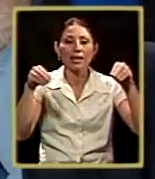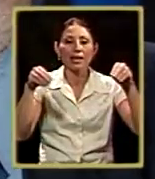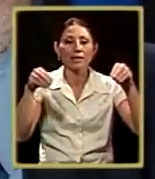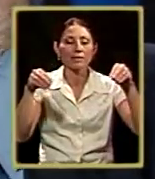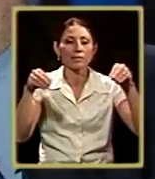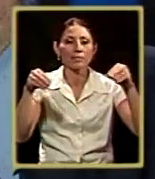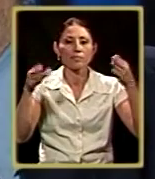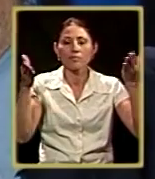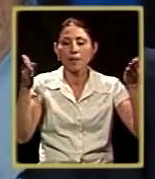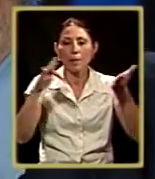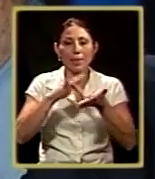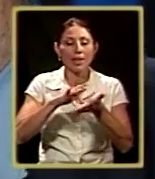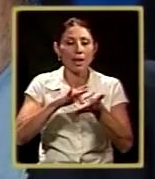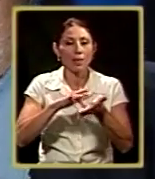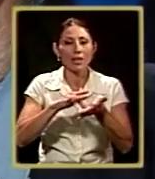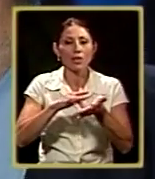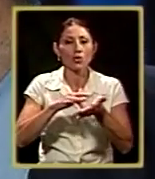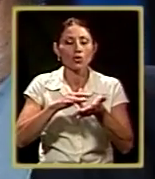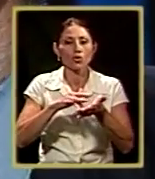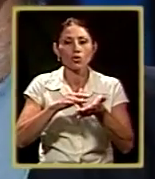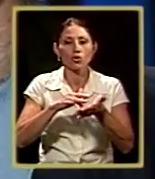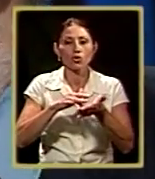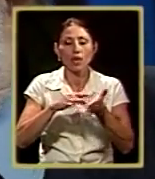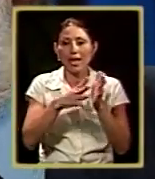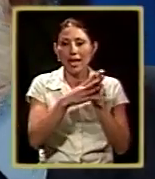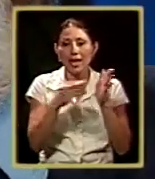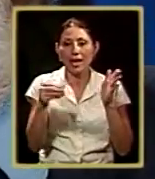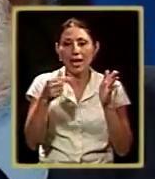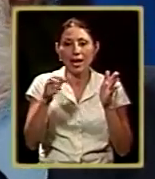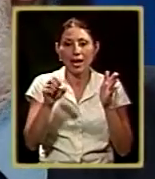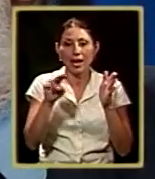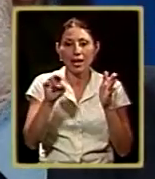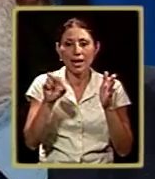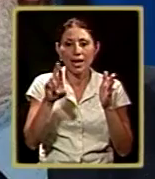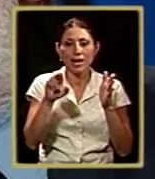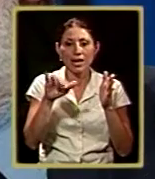decir, medicamentos genéricos o no,